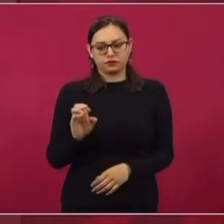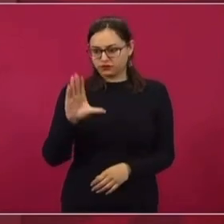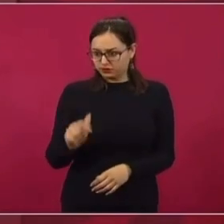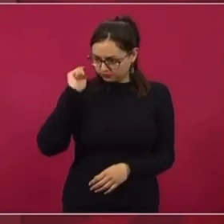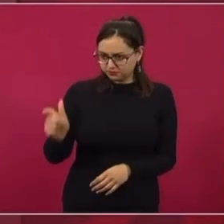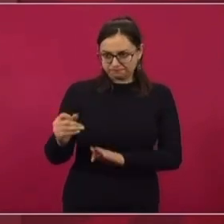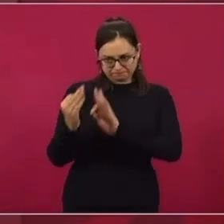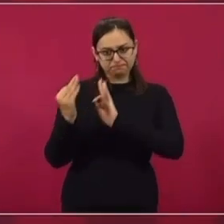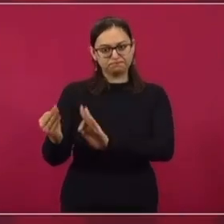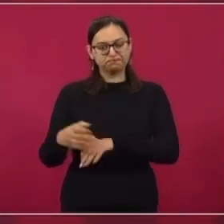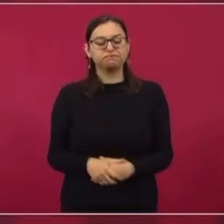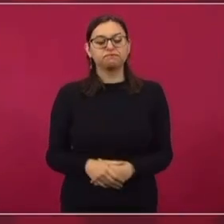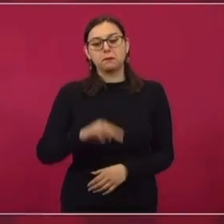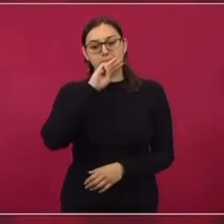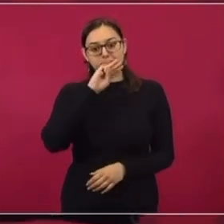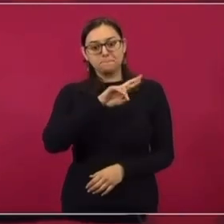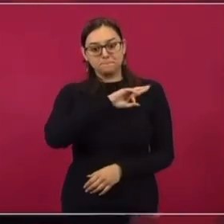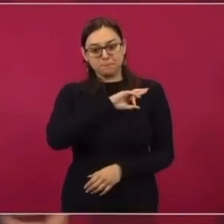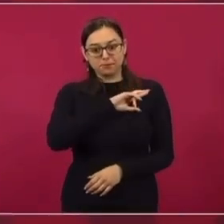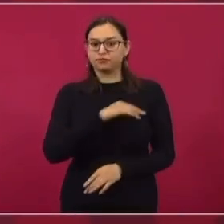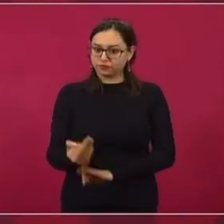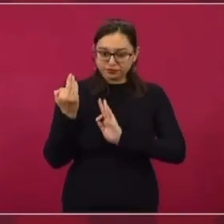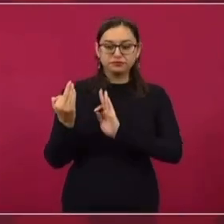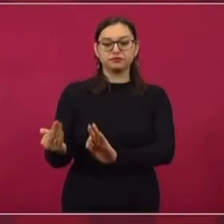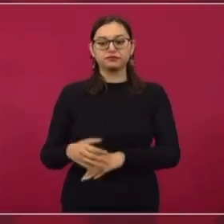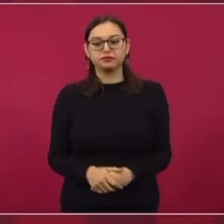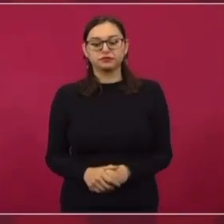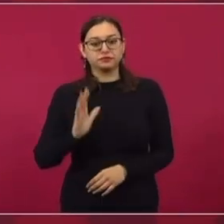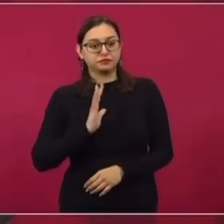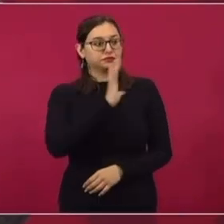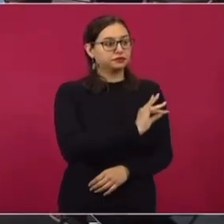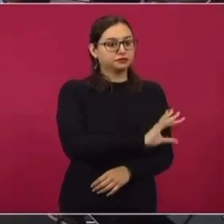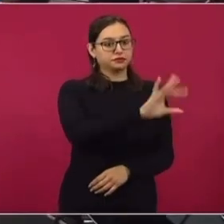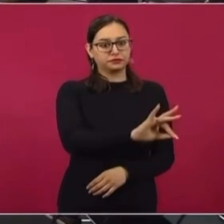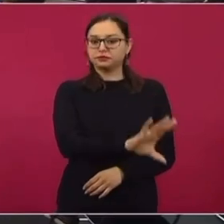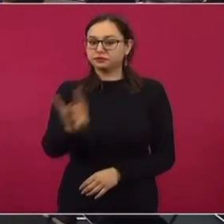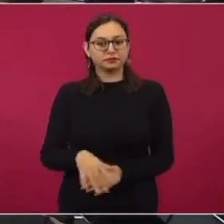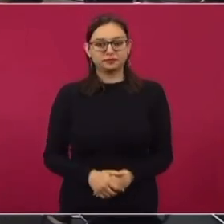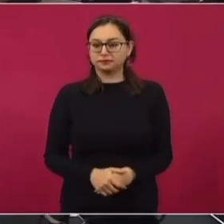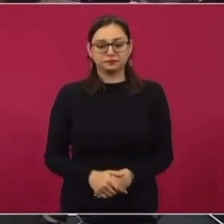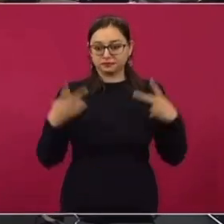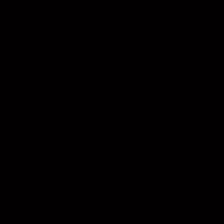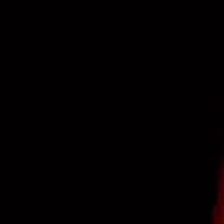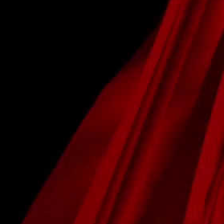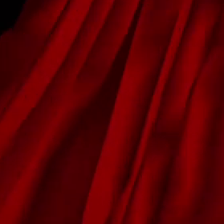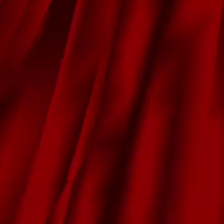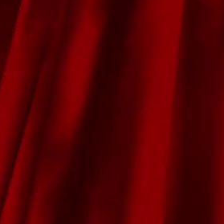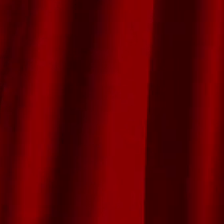becas. Si se va a apoyar a madres solteras, de manera directa, sin intermediación. Si se va a apoyar a los campesinos, directo,